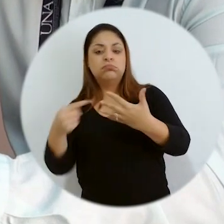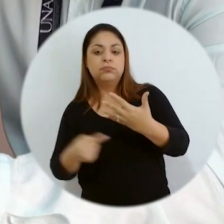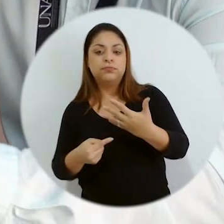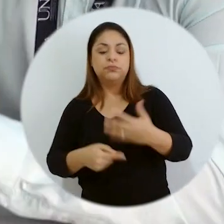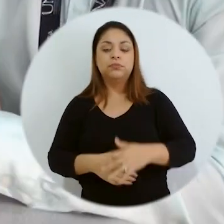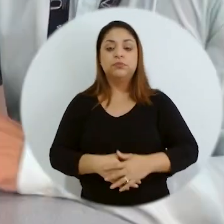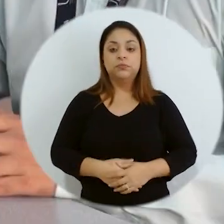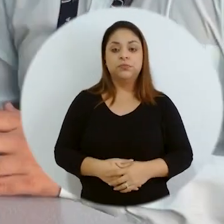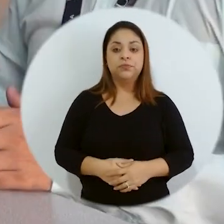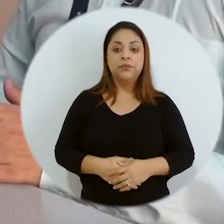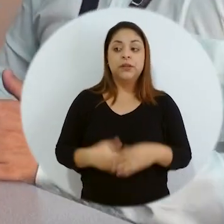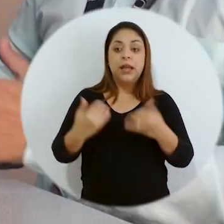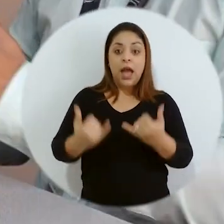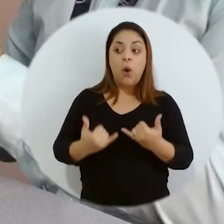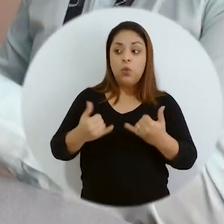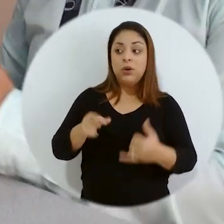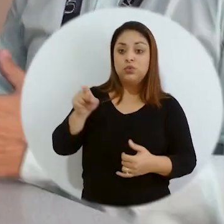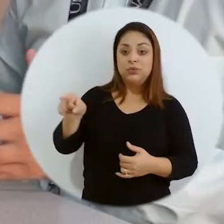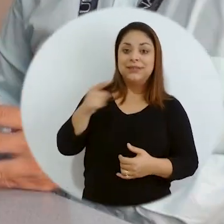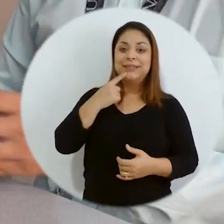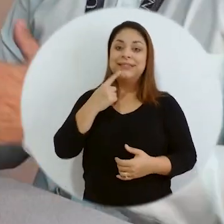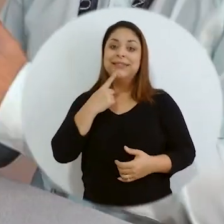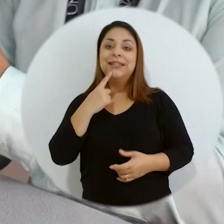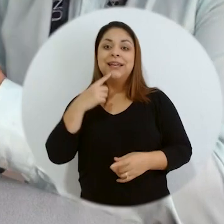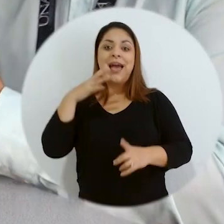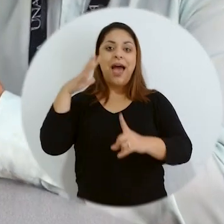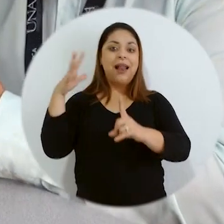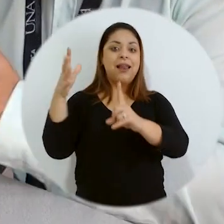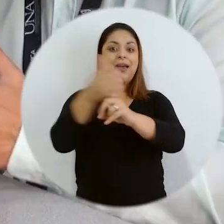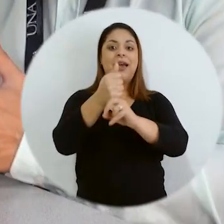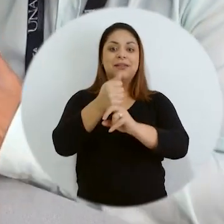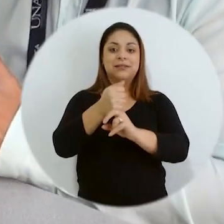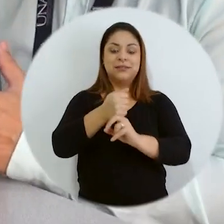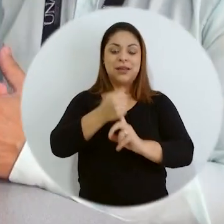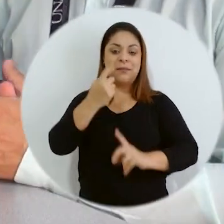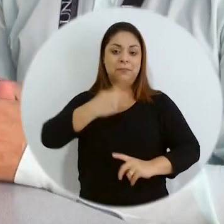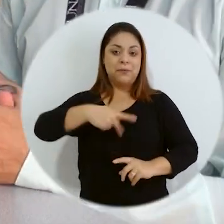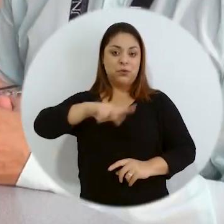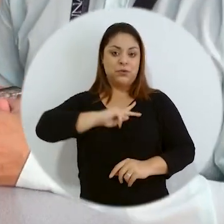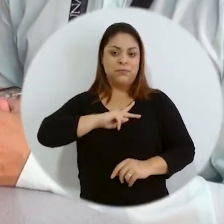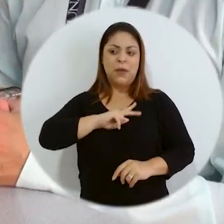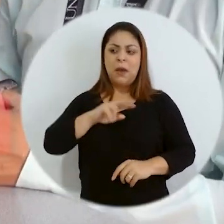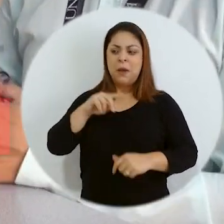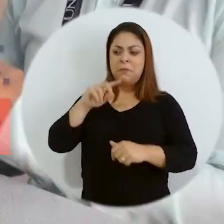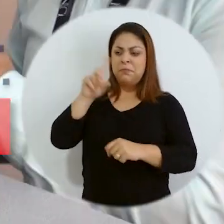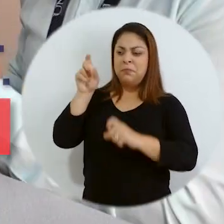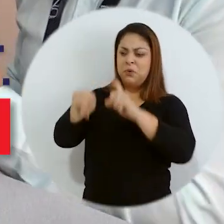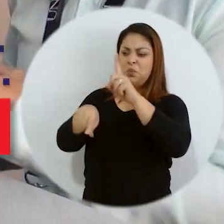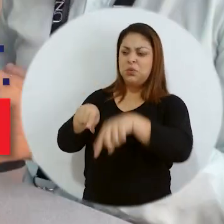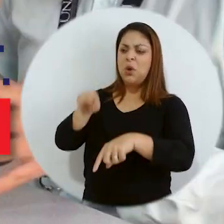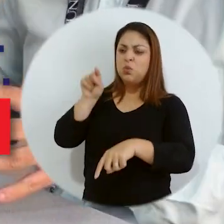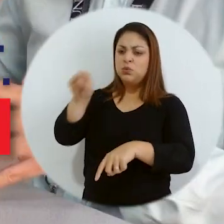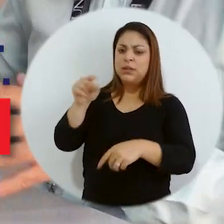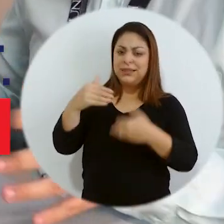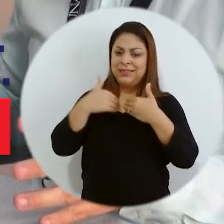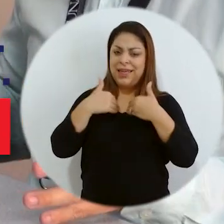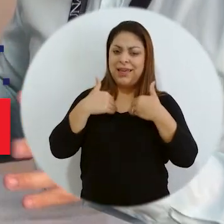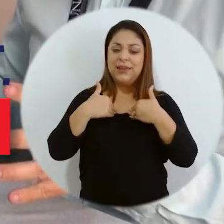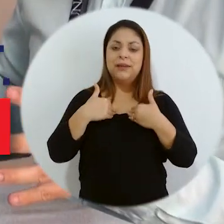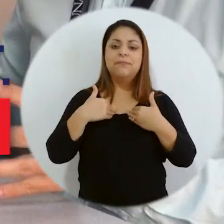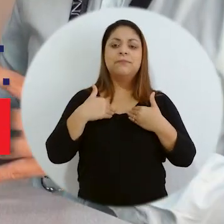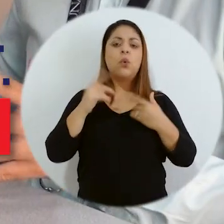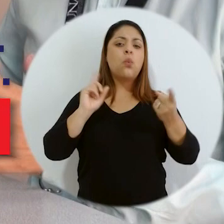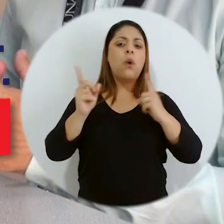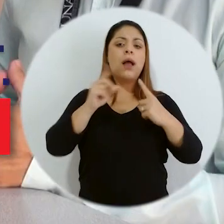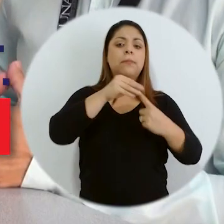necesitar. Ahora que mencionas los alcances del programa y la atención personalizada que se hace en este tipo de casos, ¿tiene este programa mapeado